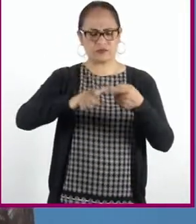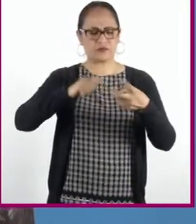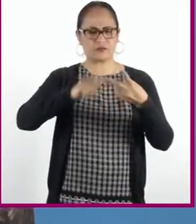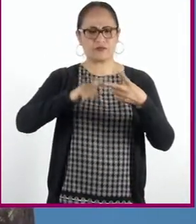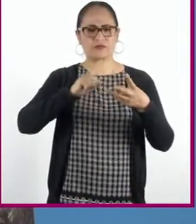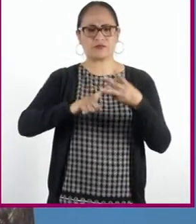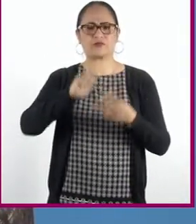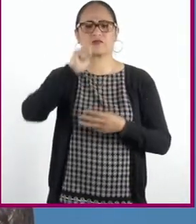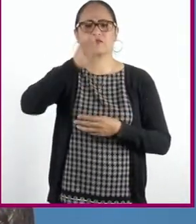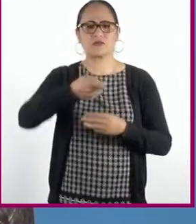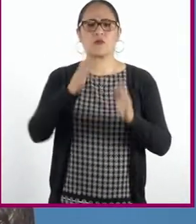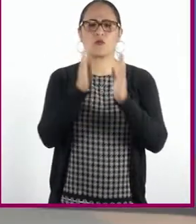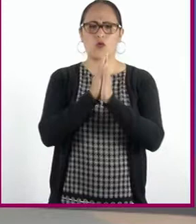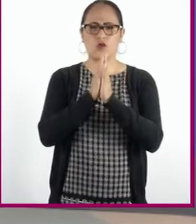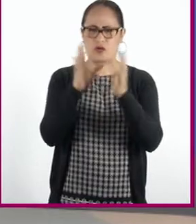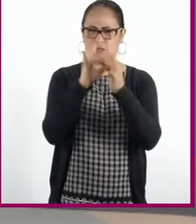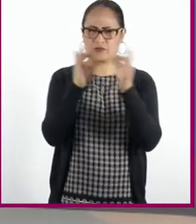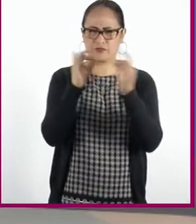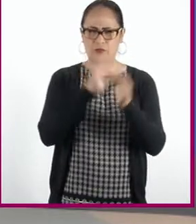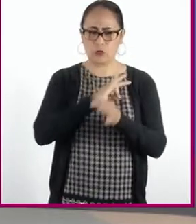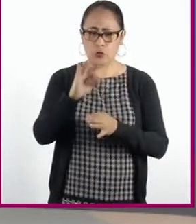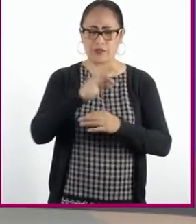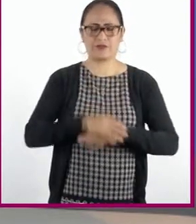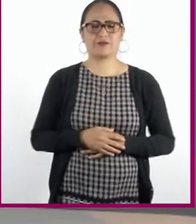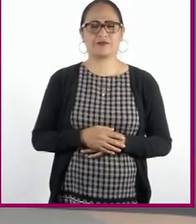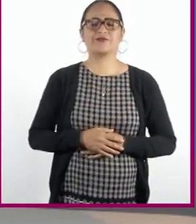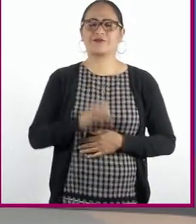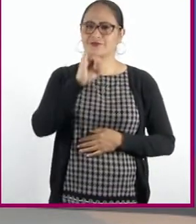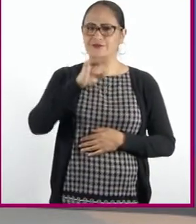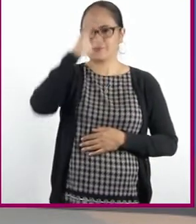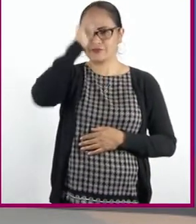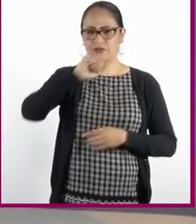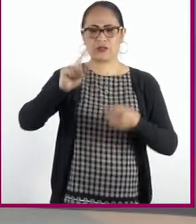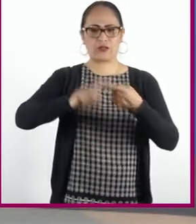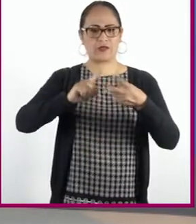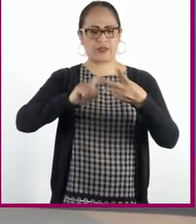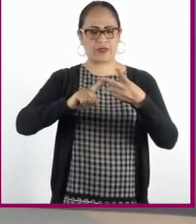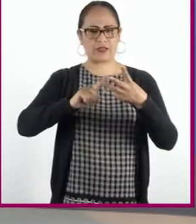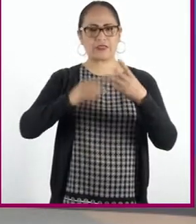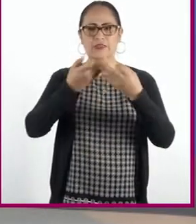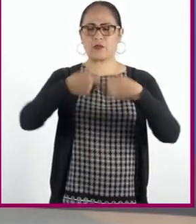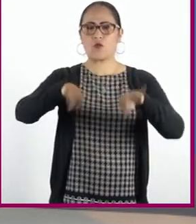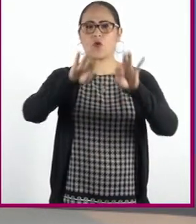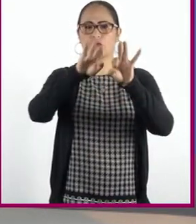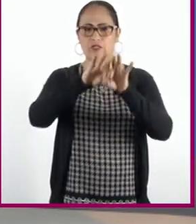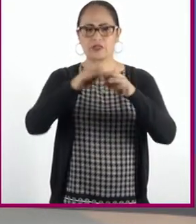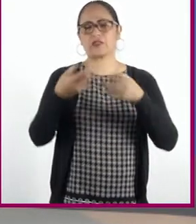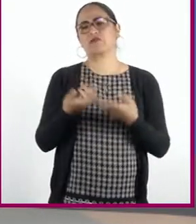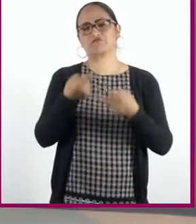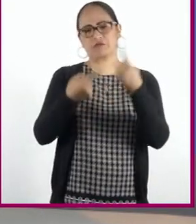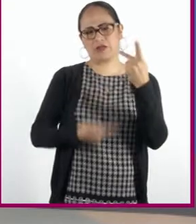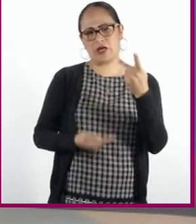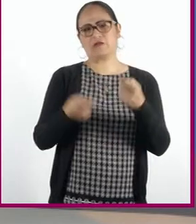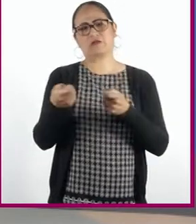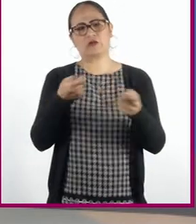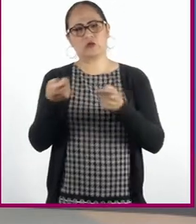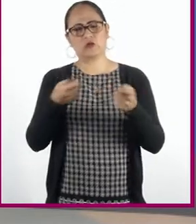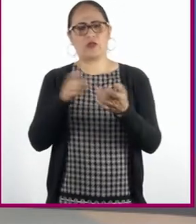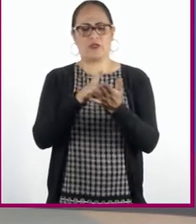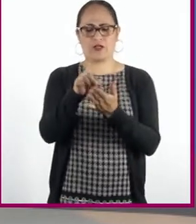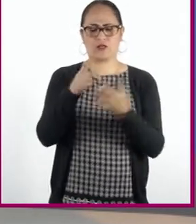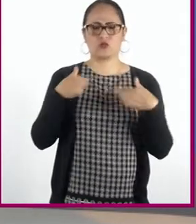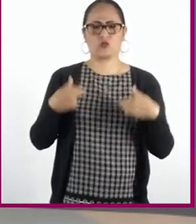palabras? ¿Podría explicárnoslo? Por supuesto. Son los tres principios elementales que rigen los derechos humanos y que nos